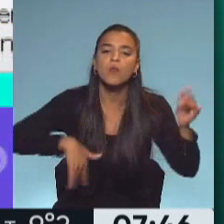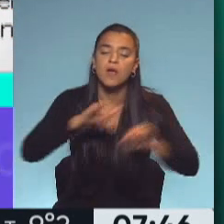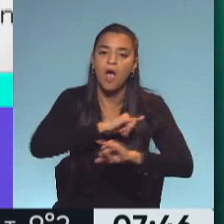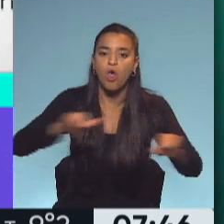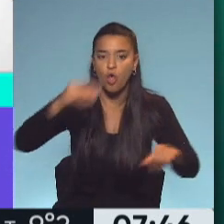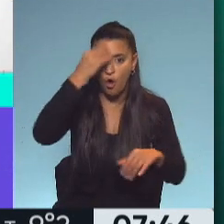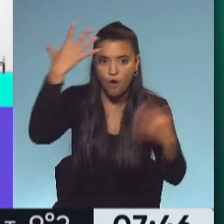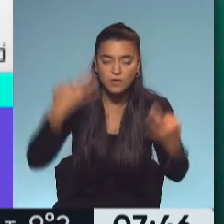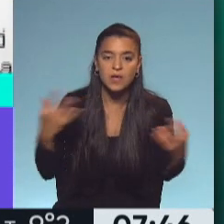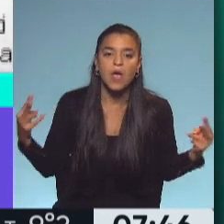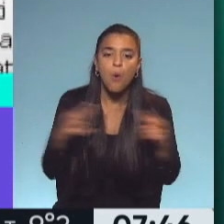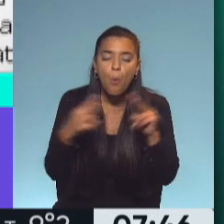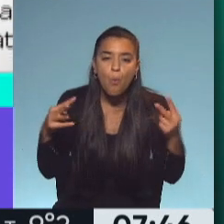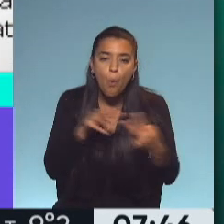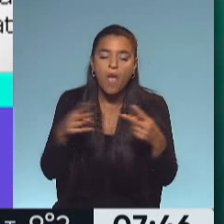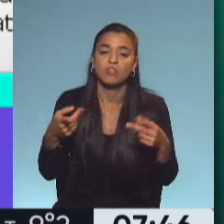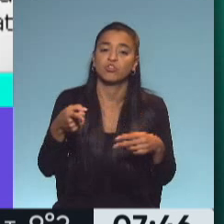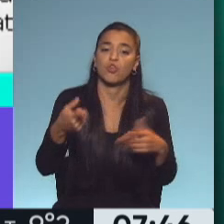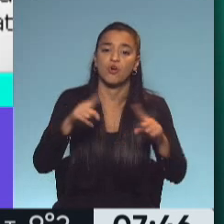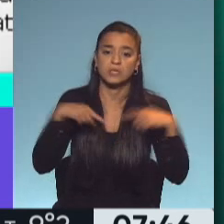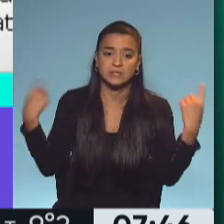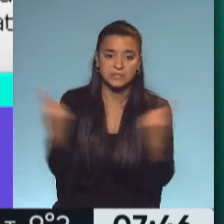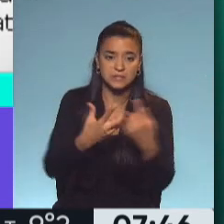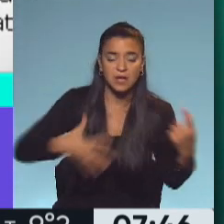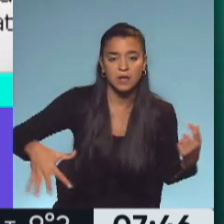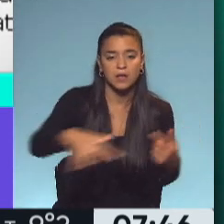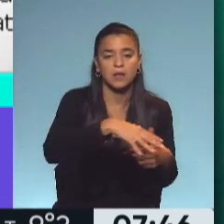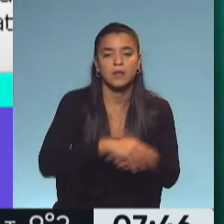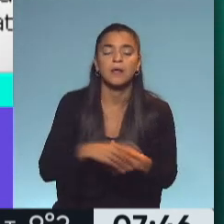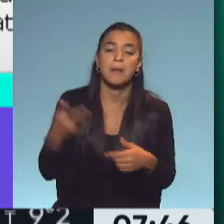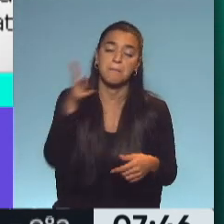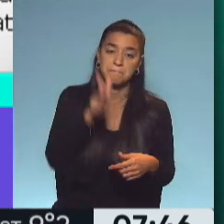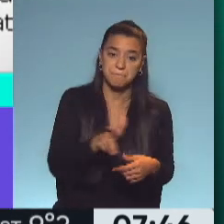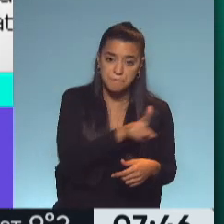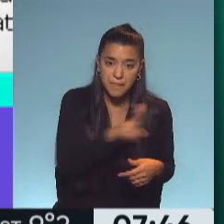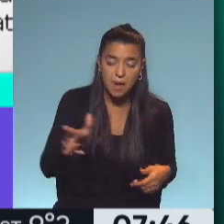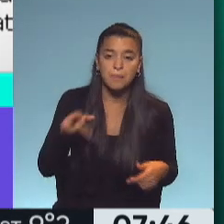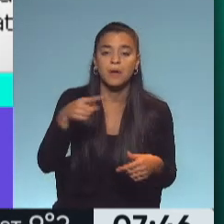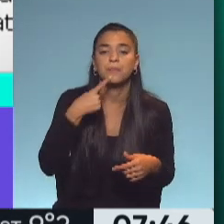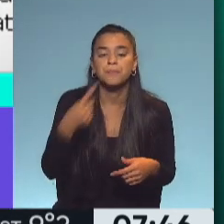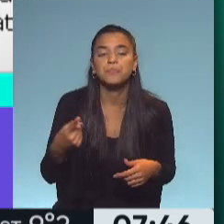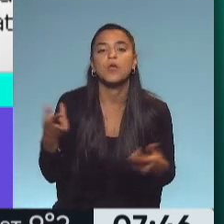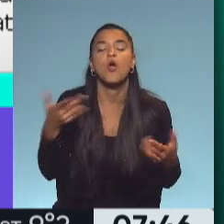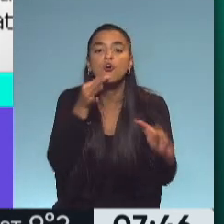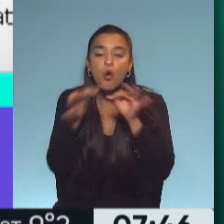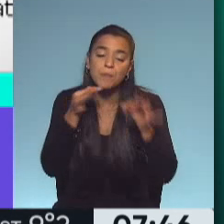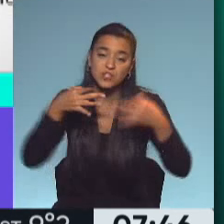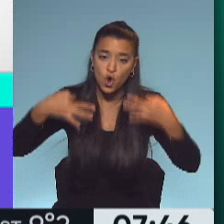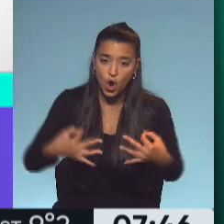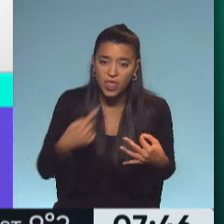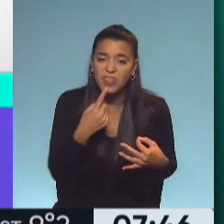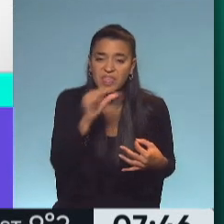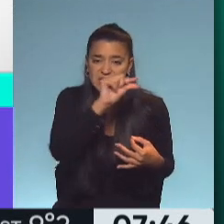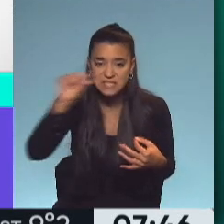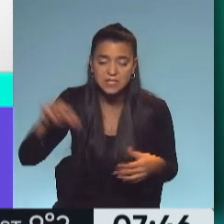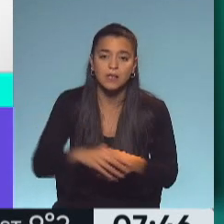encuentro mantenido allí en la sala Stampa entre el Papa en el curso de las conversaciones cordiales, así las